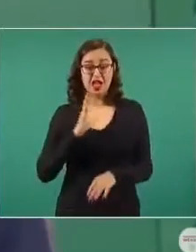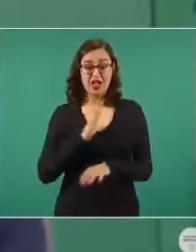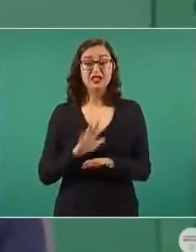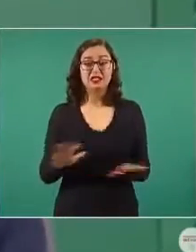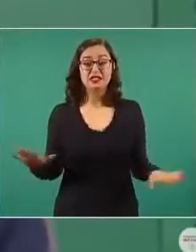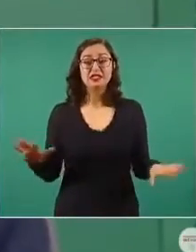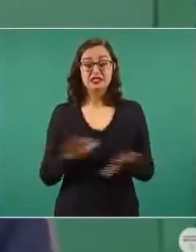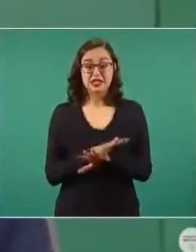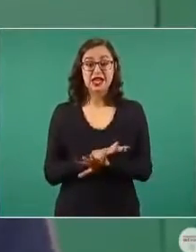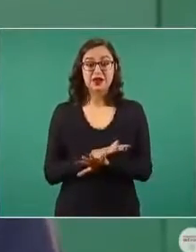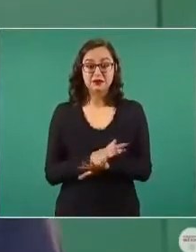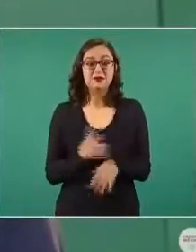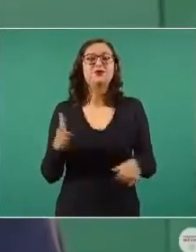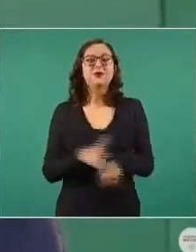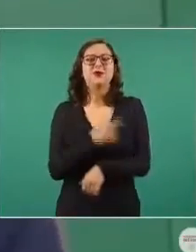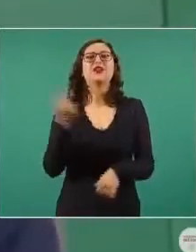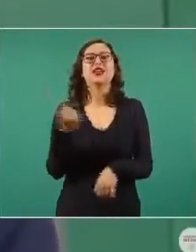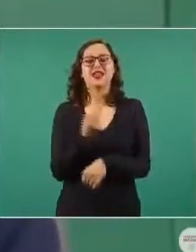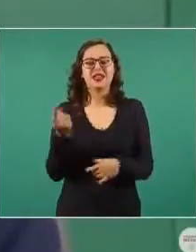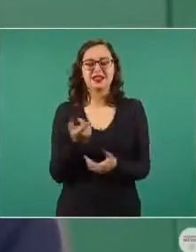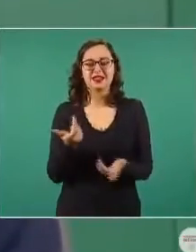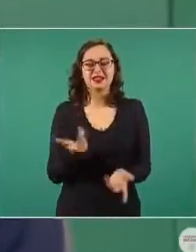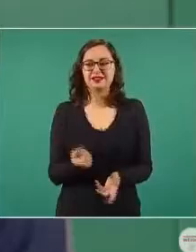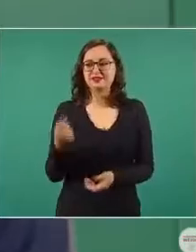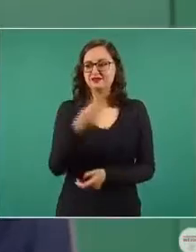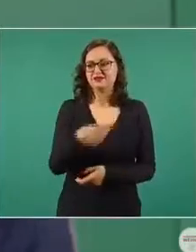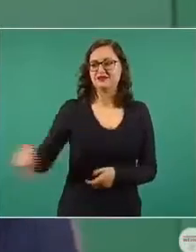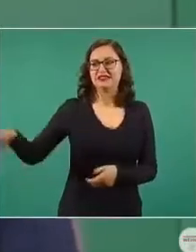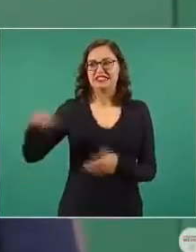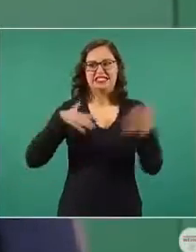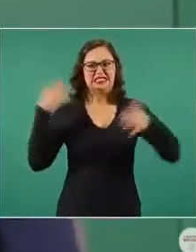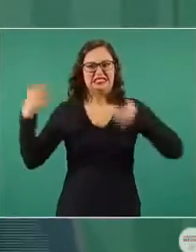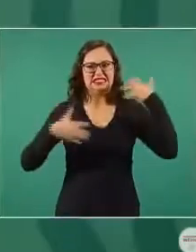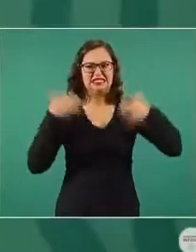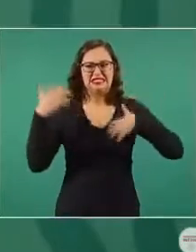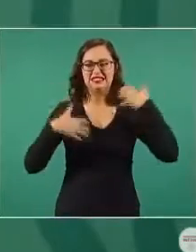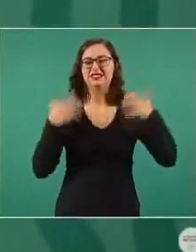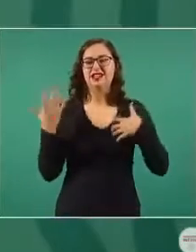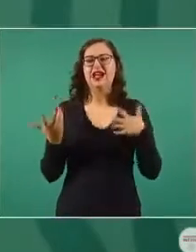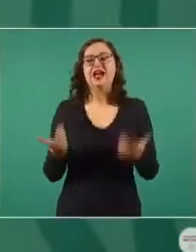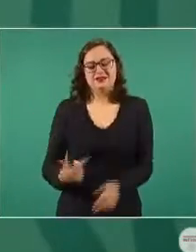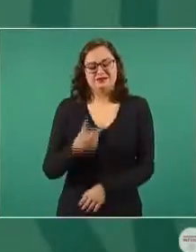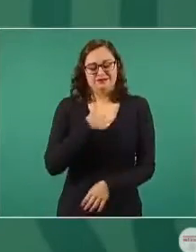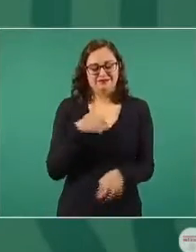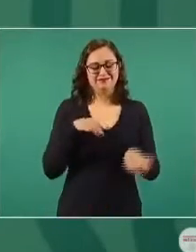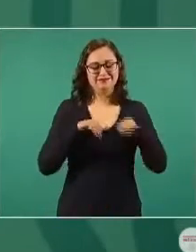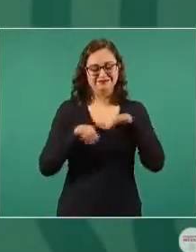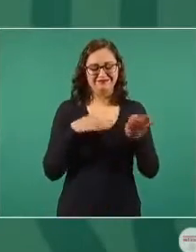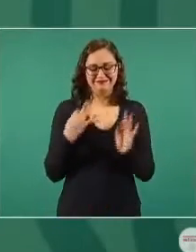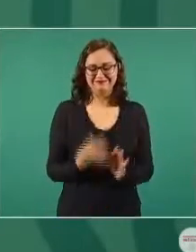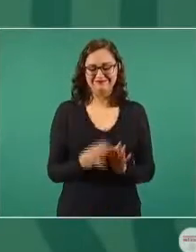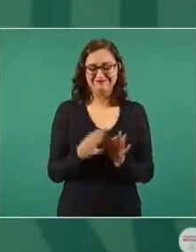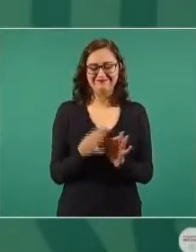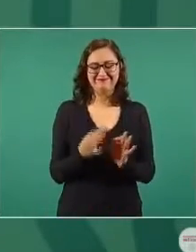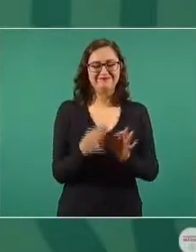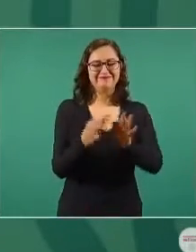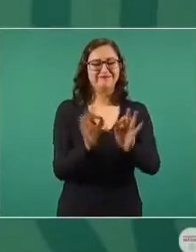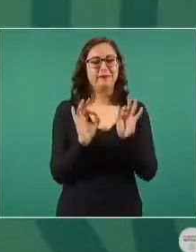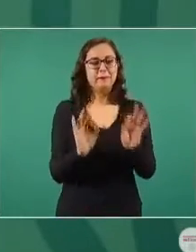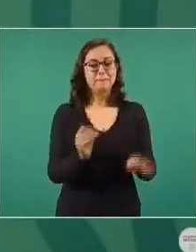porque como están muy enojados, pues ahí me doy cuenta, ¿no?, de que vamos bien,